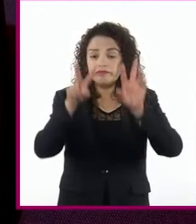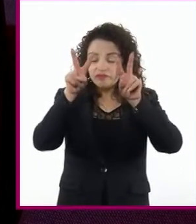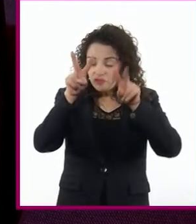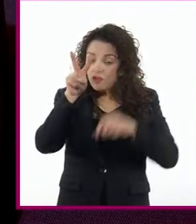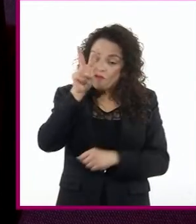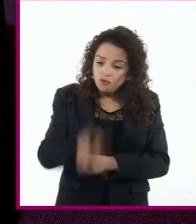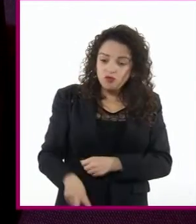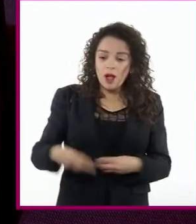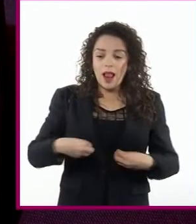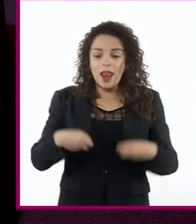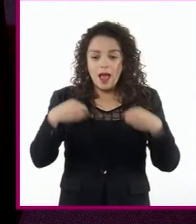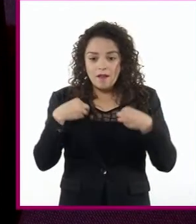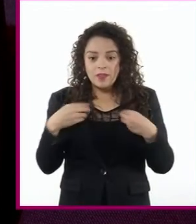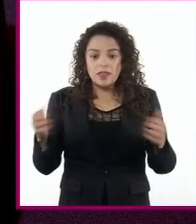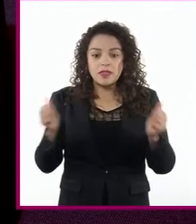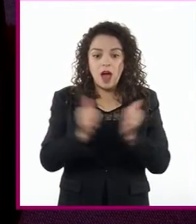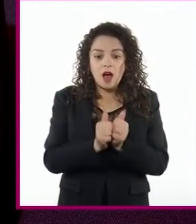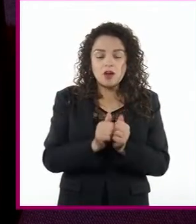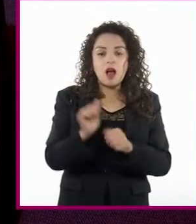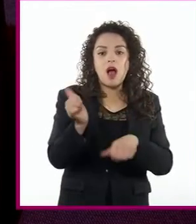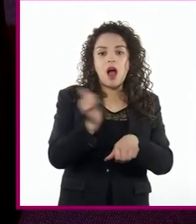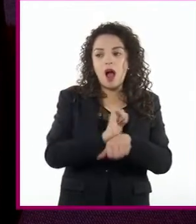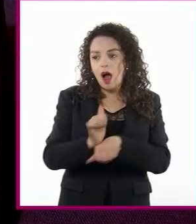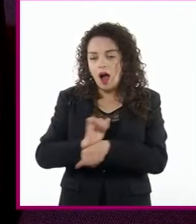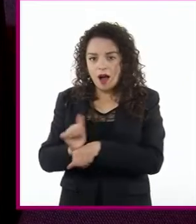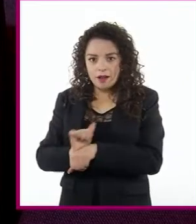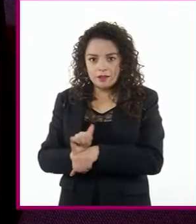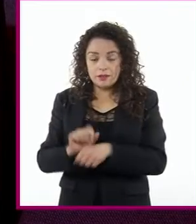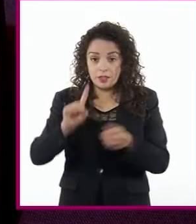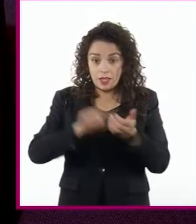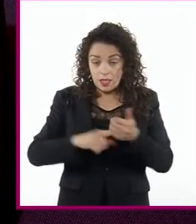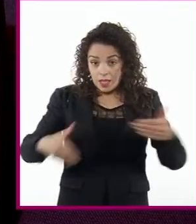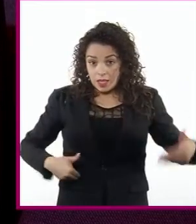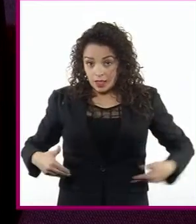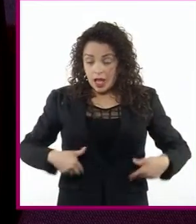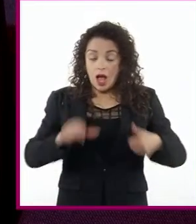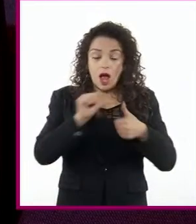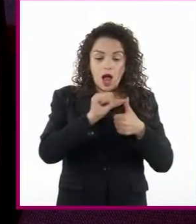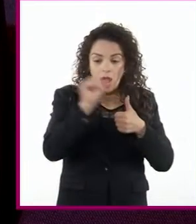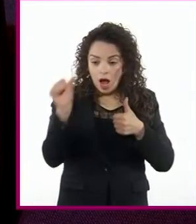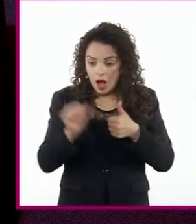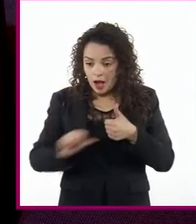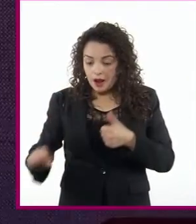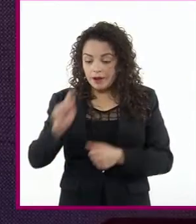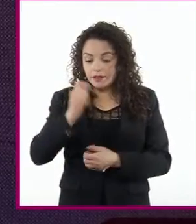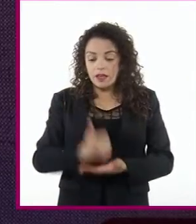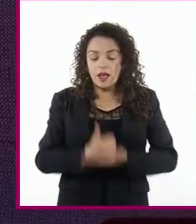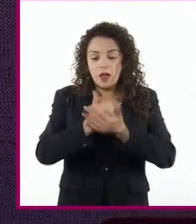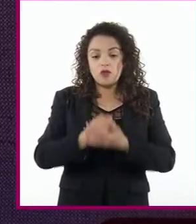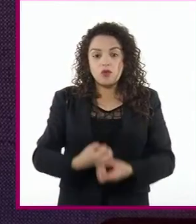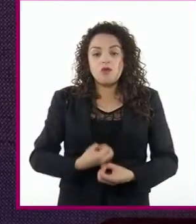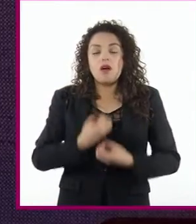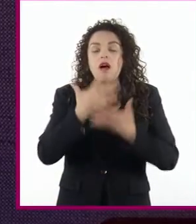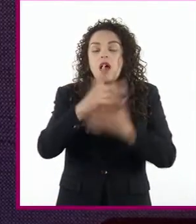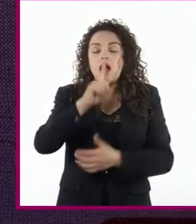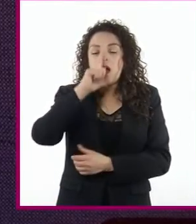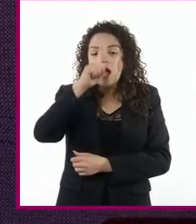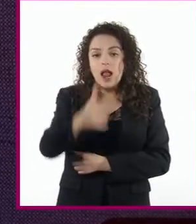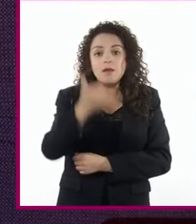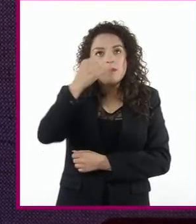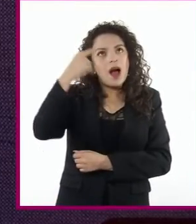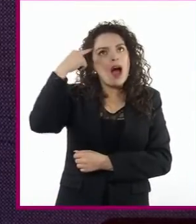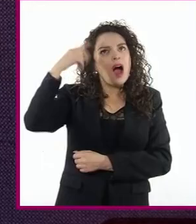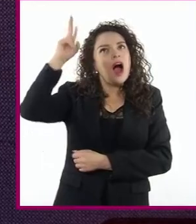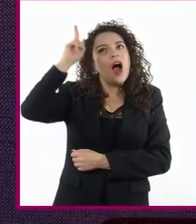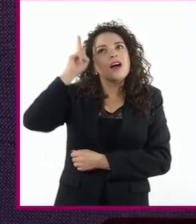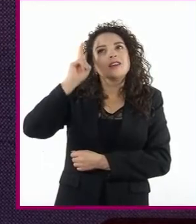ficción. El teatro es arte y su función es distender el alma, hacer volar su